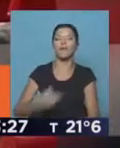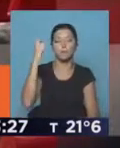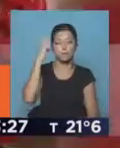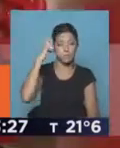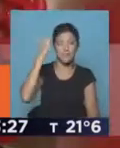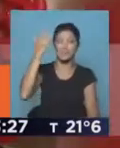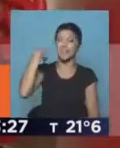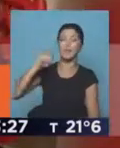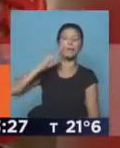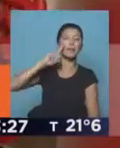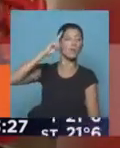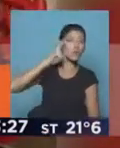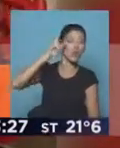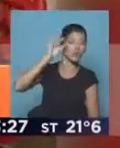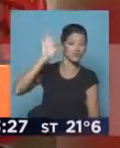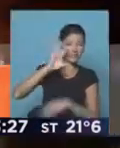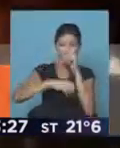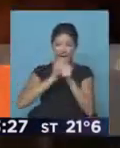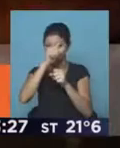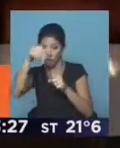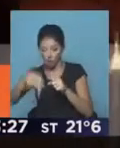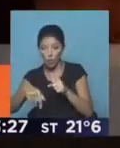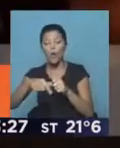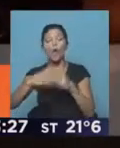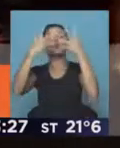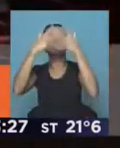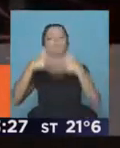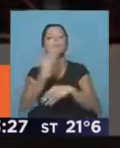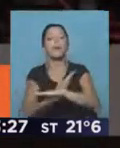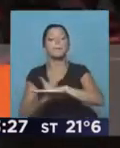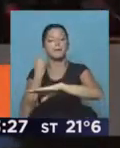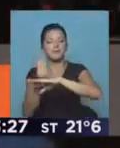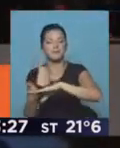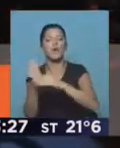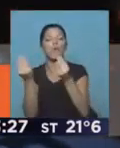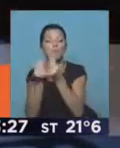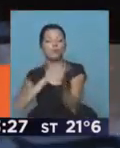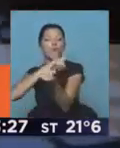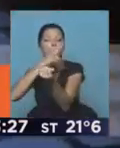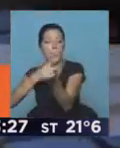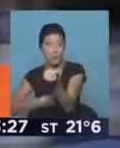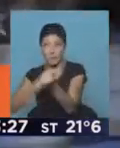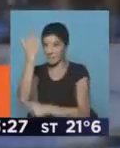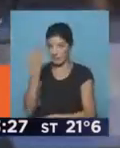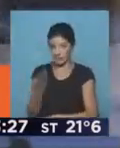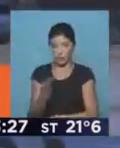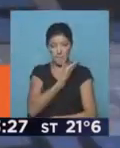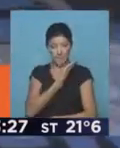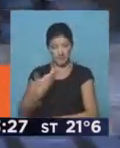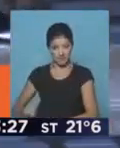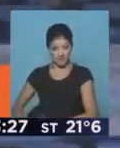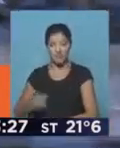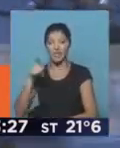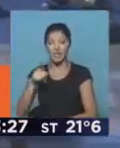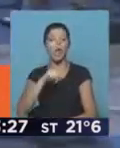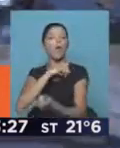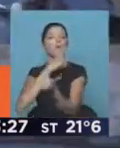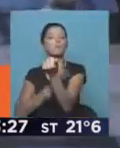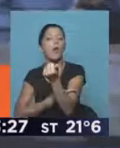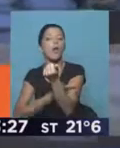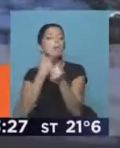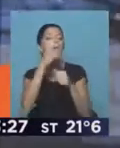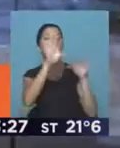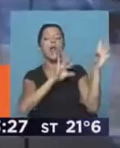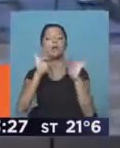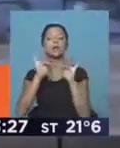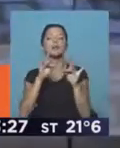desde 1980 por un sistema presidencial con amplias atribuciones para el jefe de Estado, quien tendrá potestad para designar